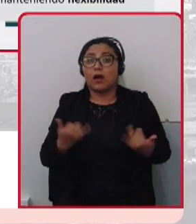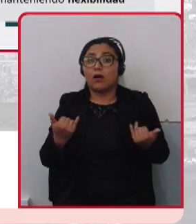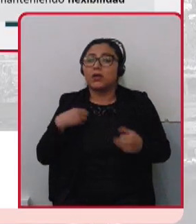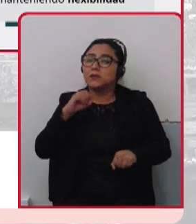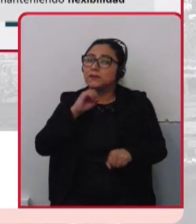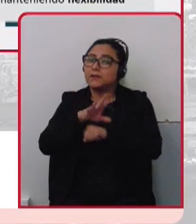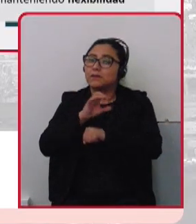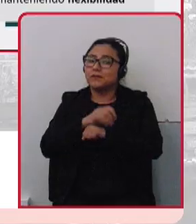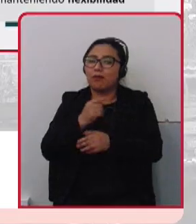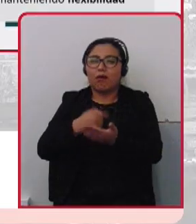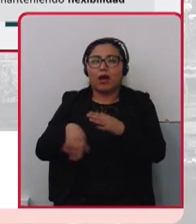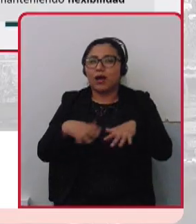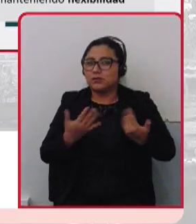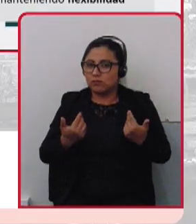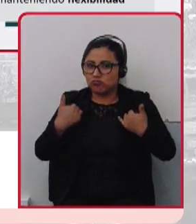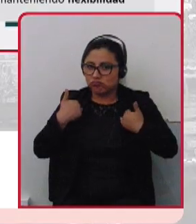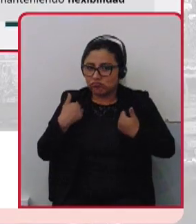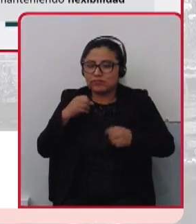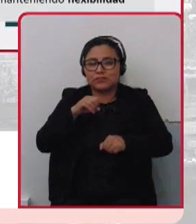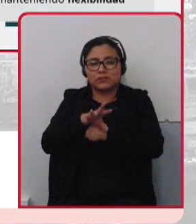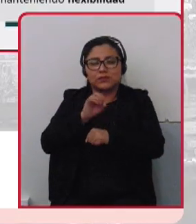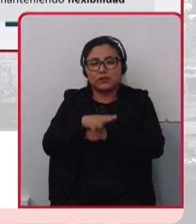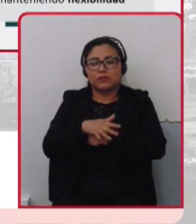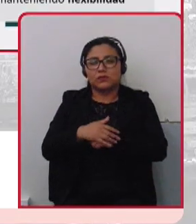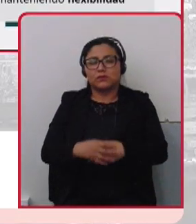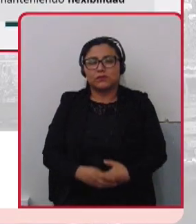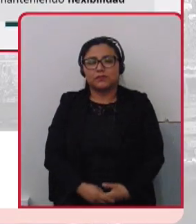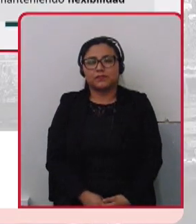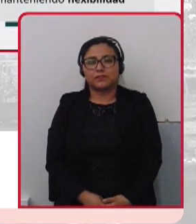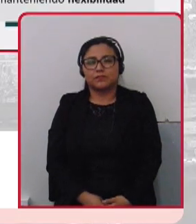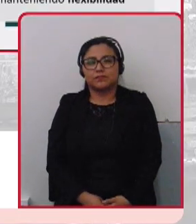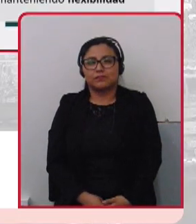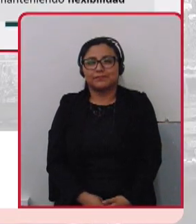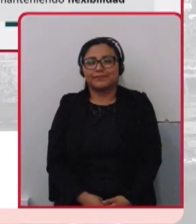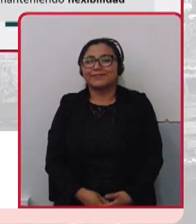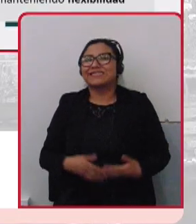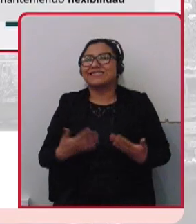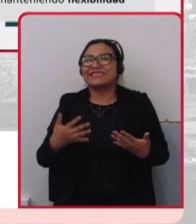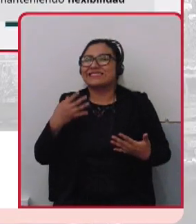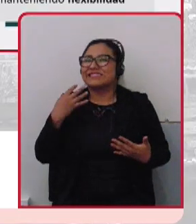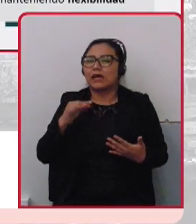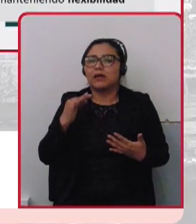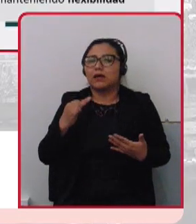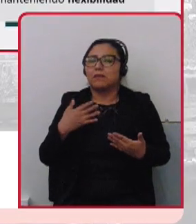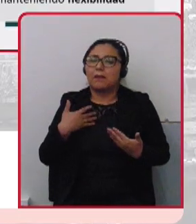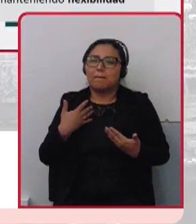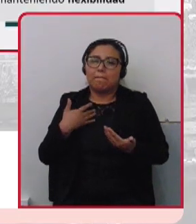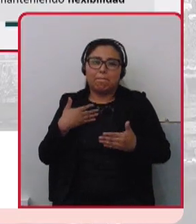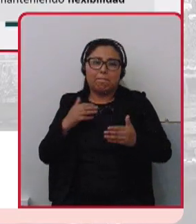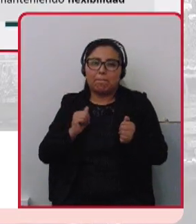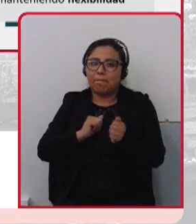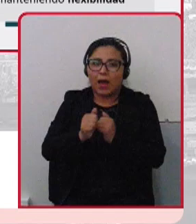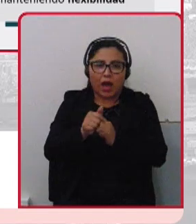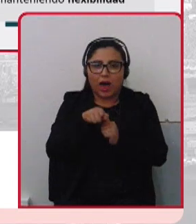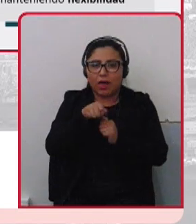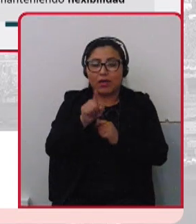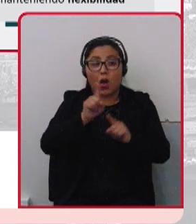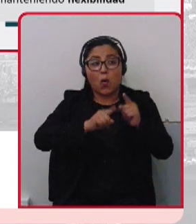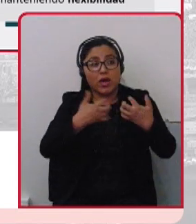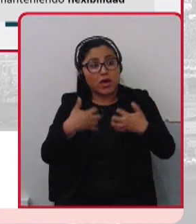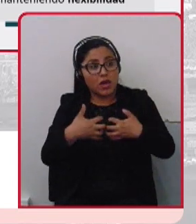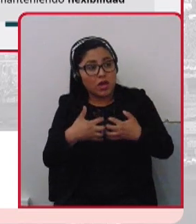hacemos usualmente o recomendamos usualmente nosotros como área, es la de siempre adelantarnos en la adquisición de aquellos equipos que nos